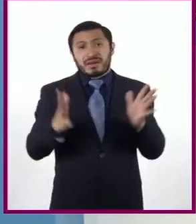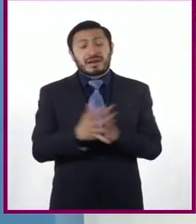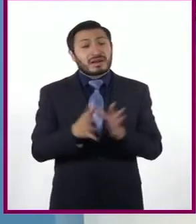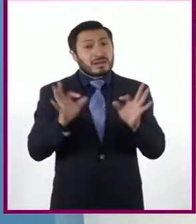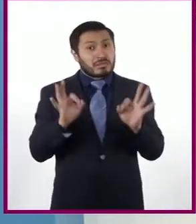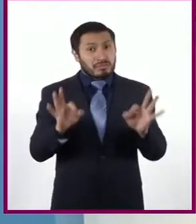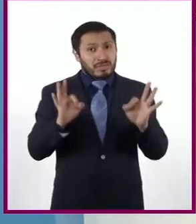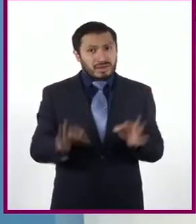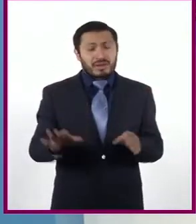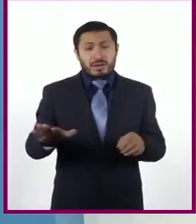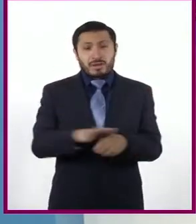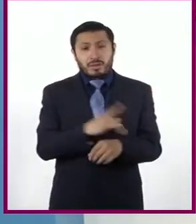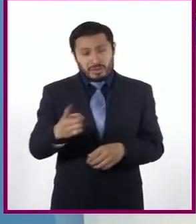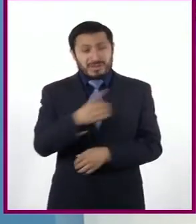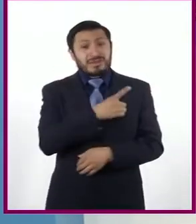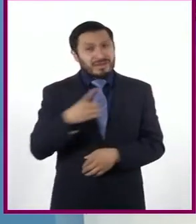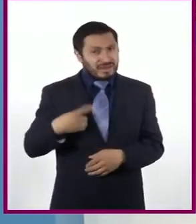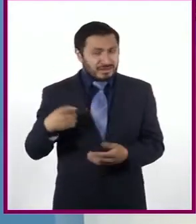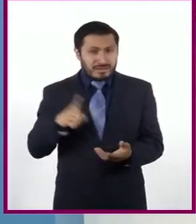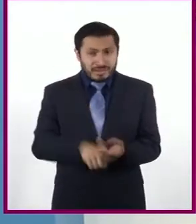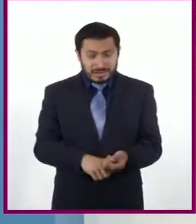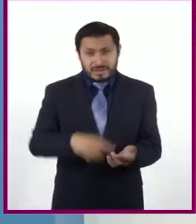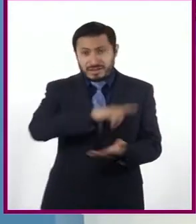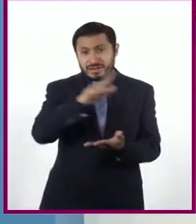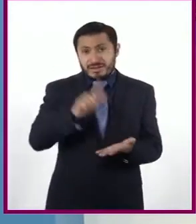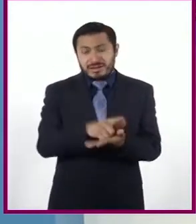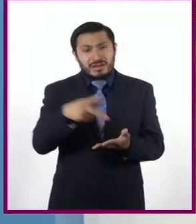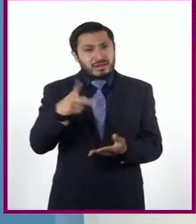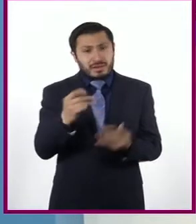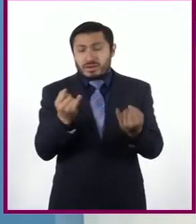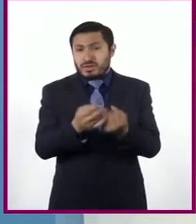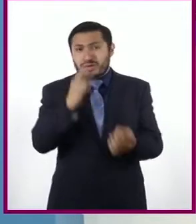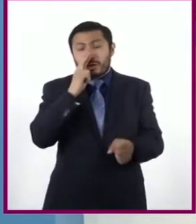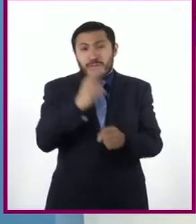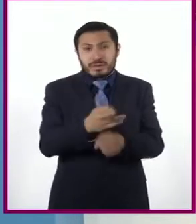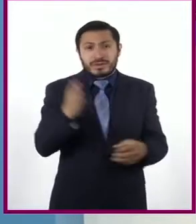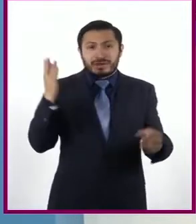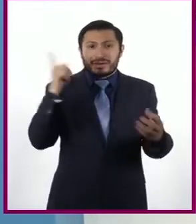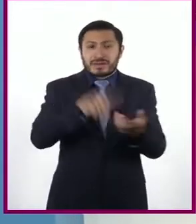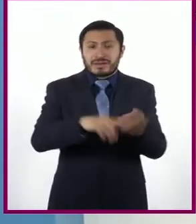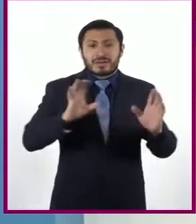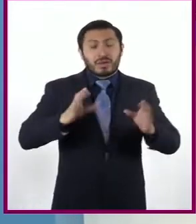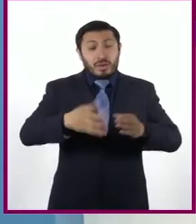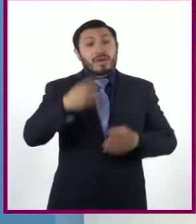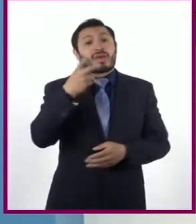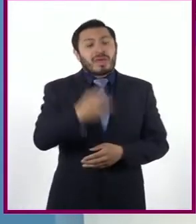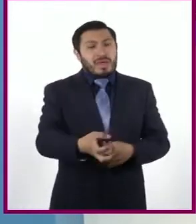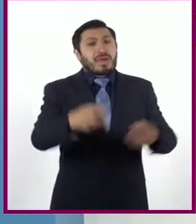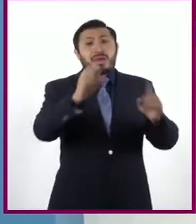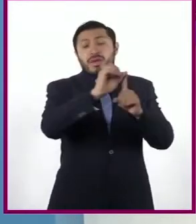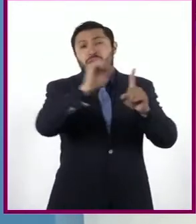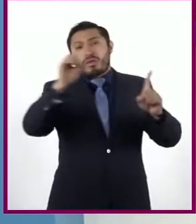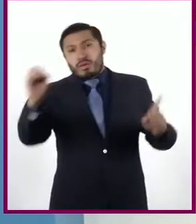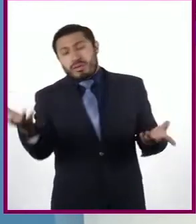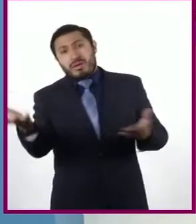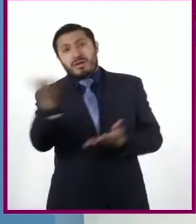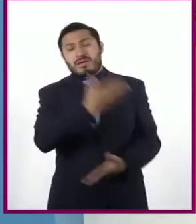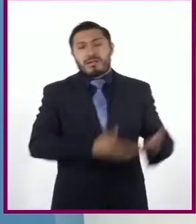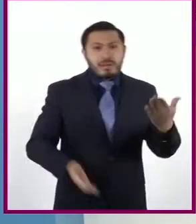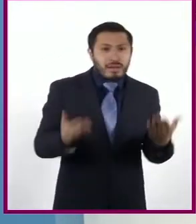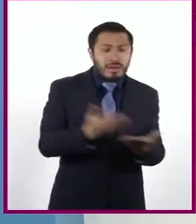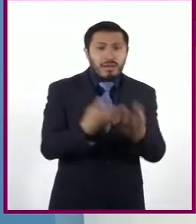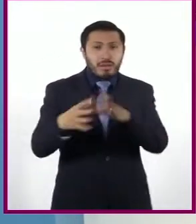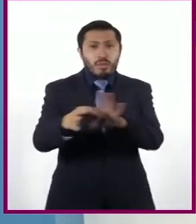porque es un deber cívico o una responsabilidad hacia la comunidad, sino porque implica la organización, la colaboración y la